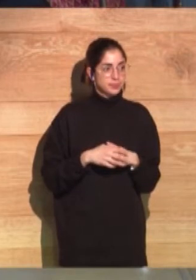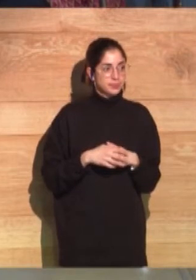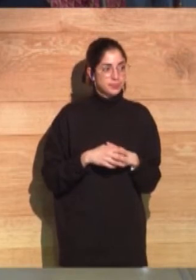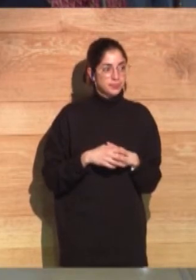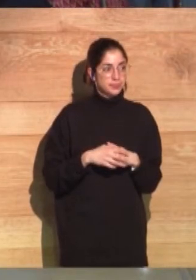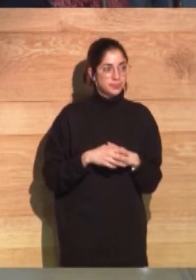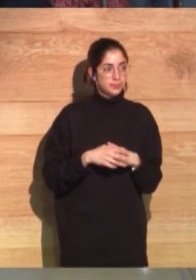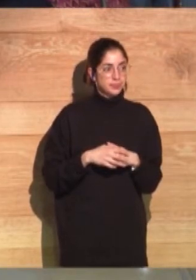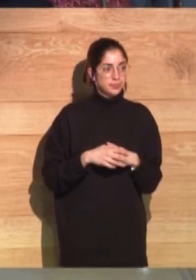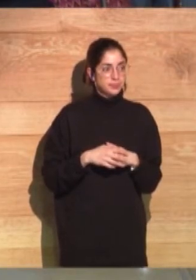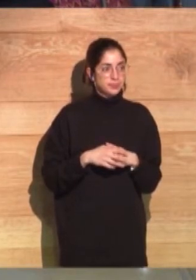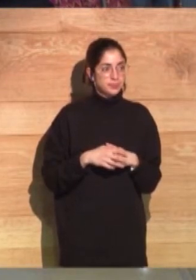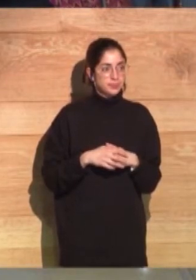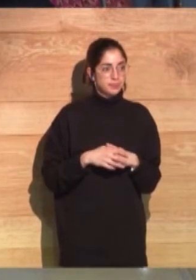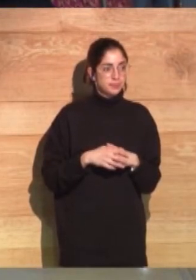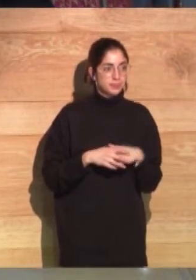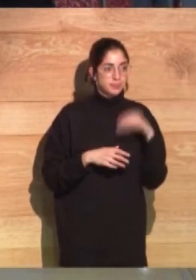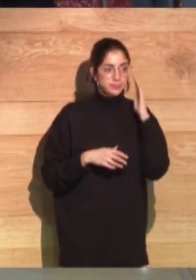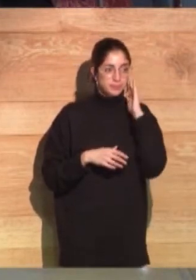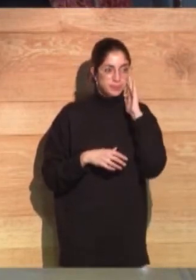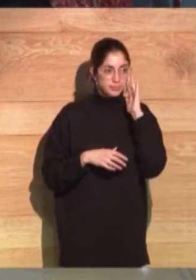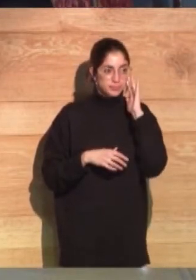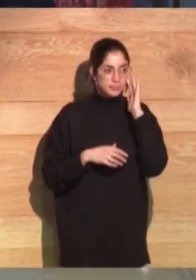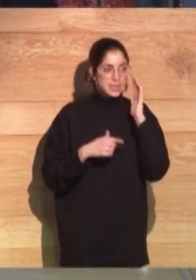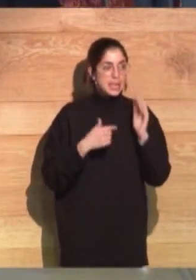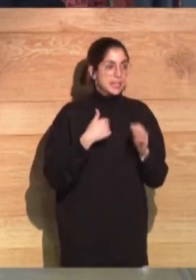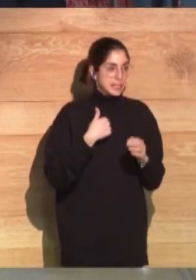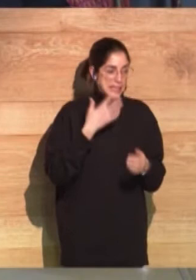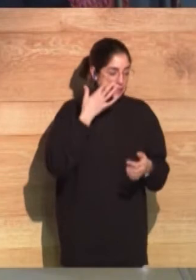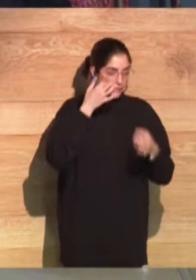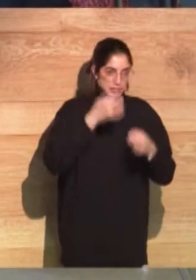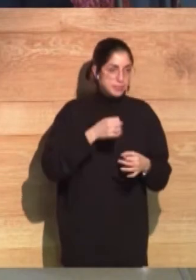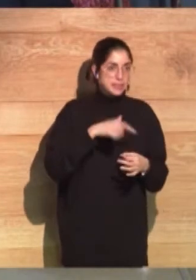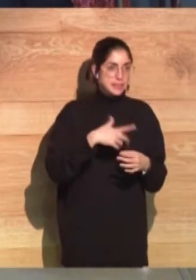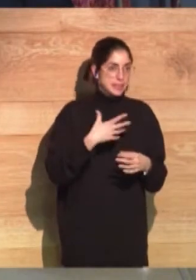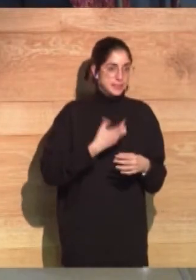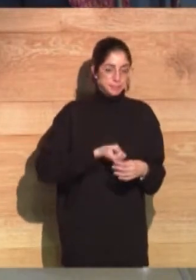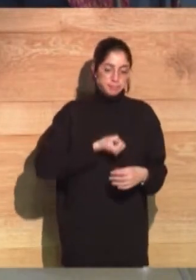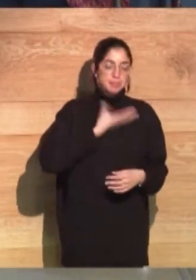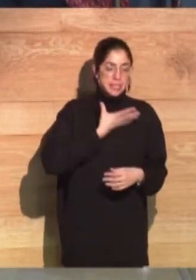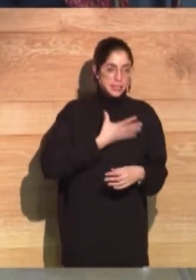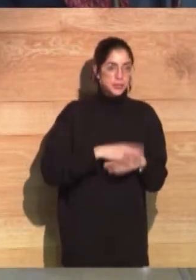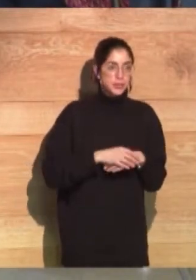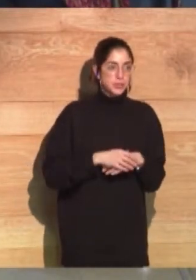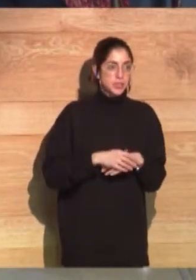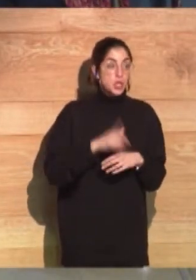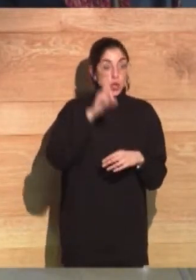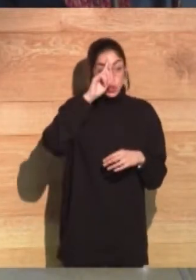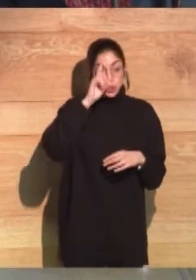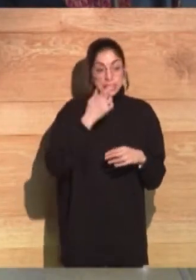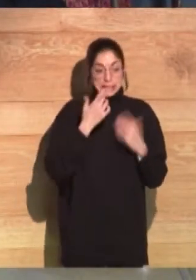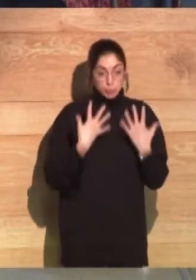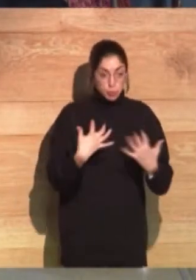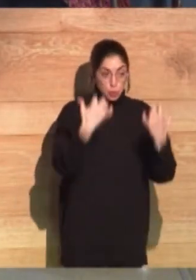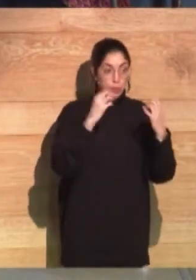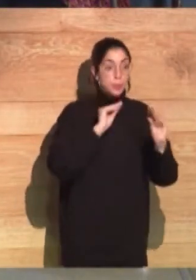Es realmente inspirador escucharle decir esto, Presidenta. No sé si hay alguien del público que tenga interés en